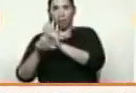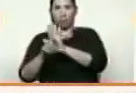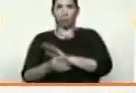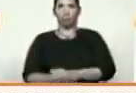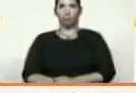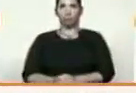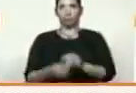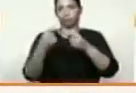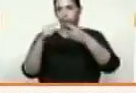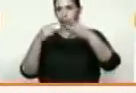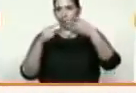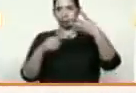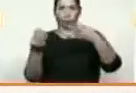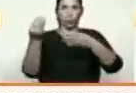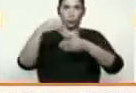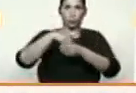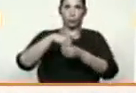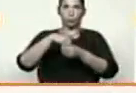entre otras.